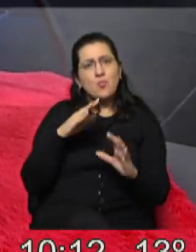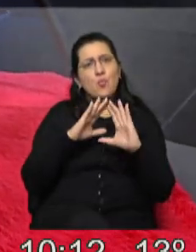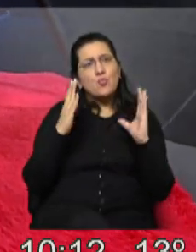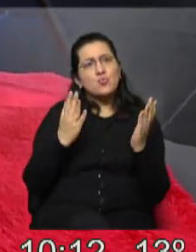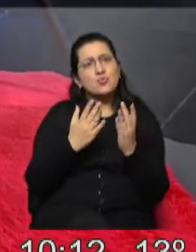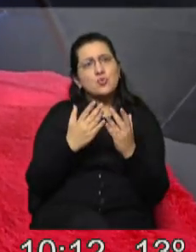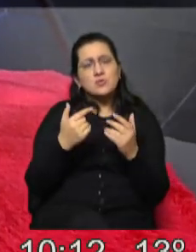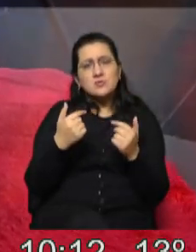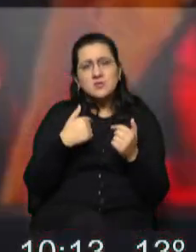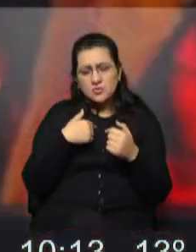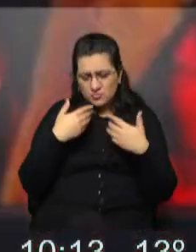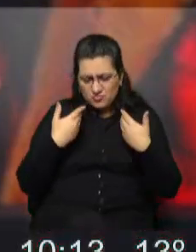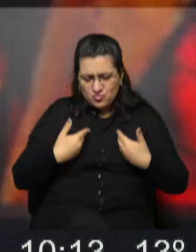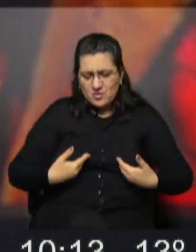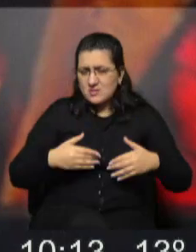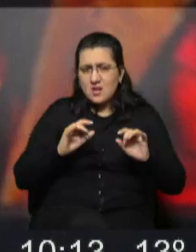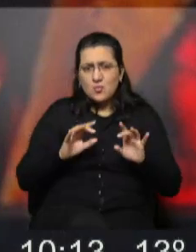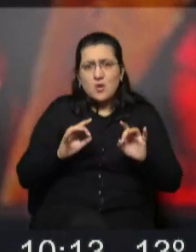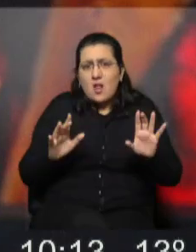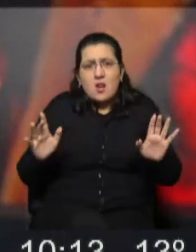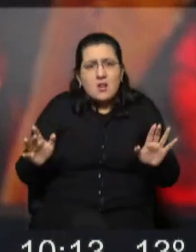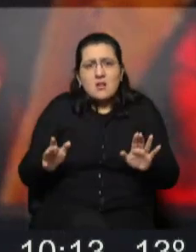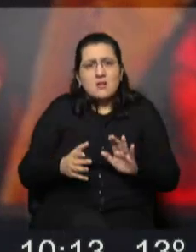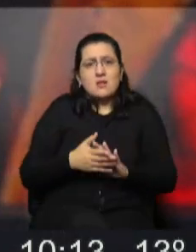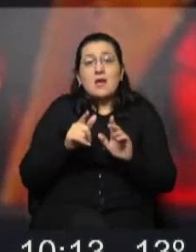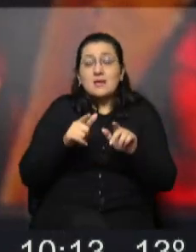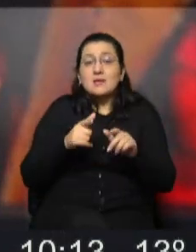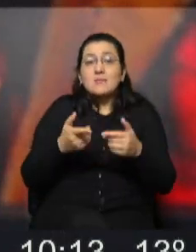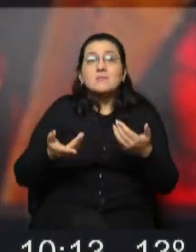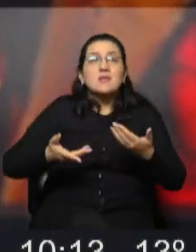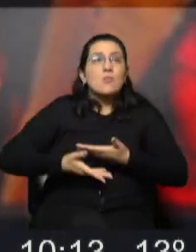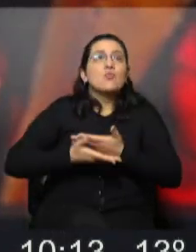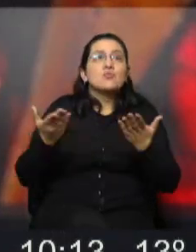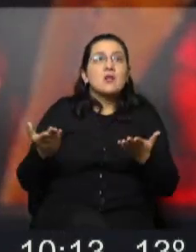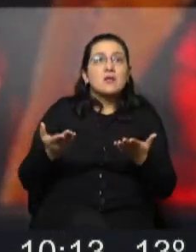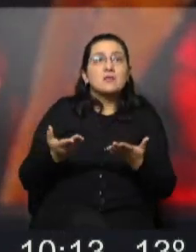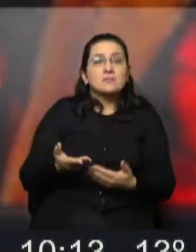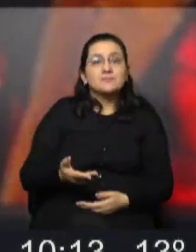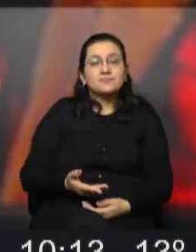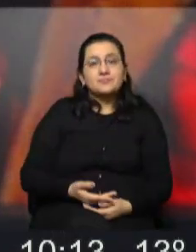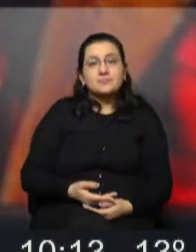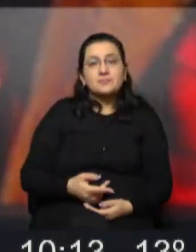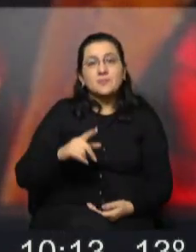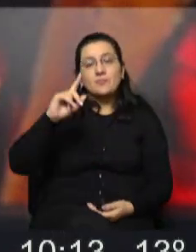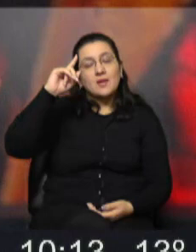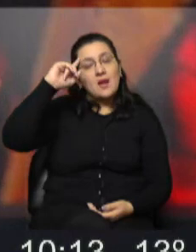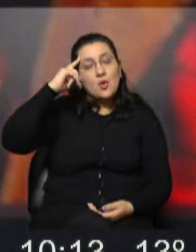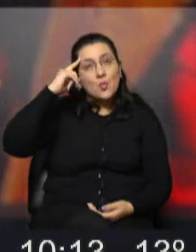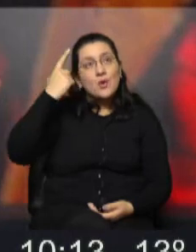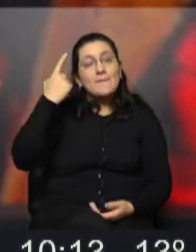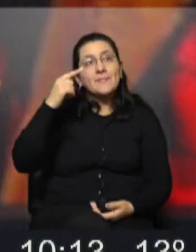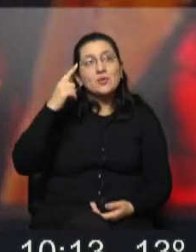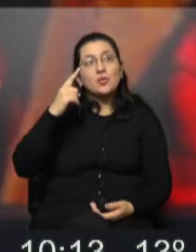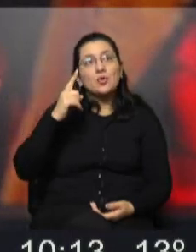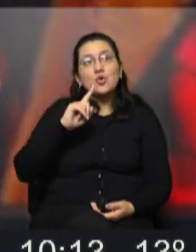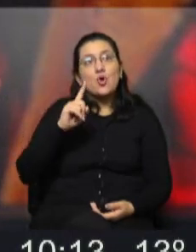esto es lo que soy. Y bueno, y que aflore. Y bueno, y ahí empieza a aparecer, digamos, la locura, pero la locura no la que